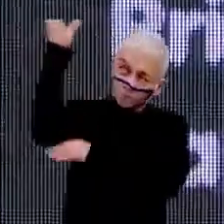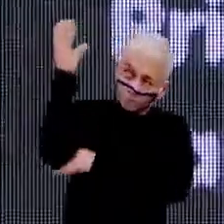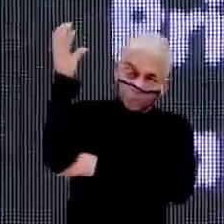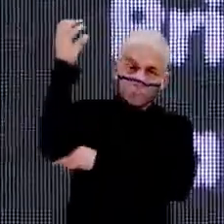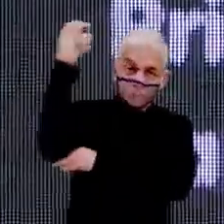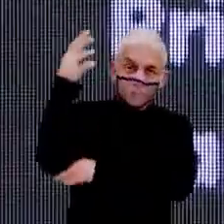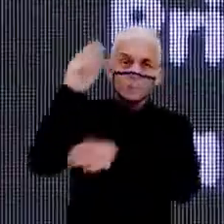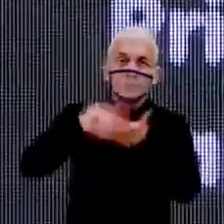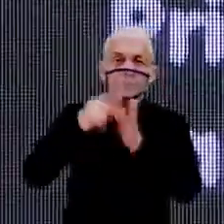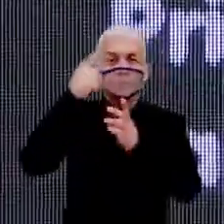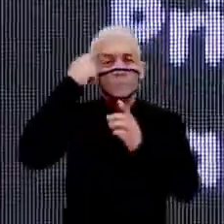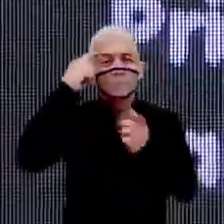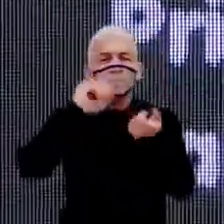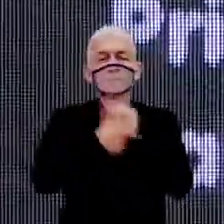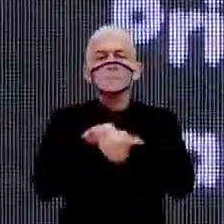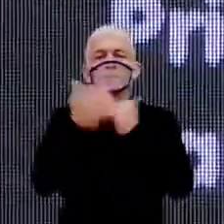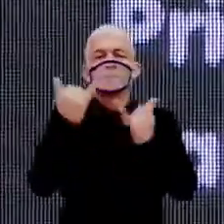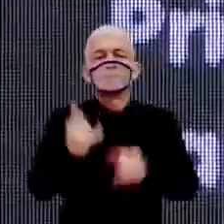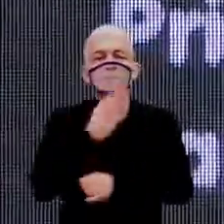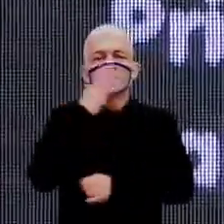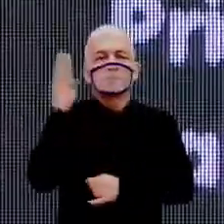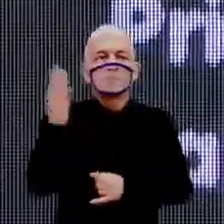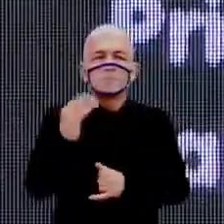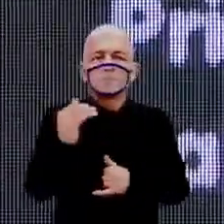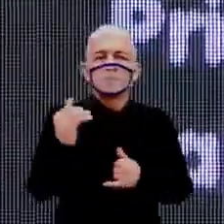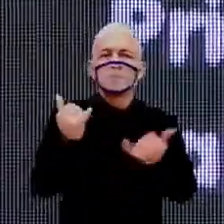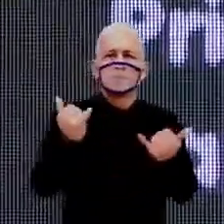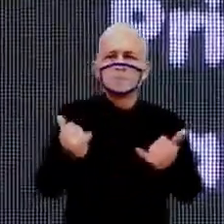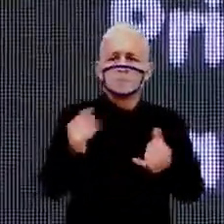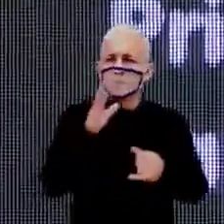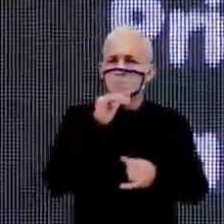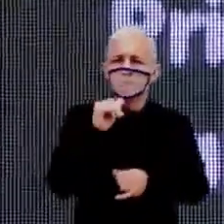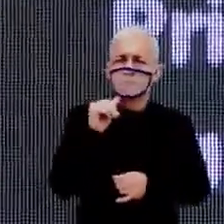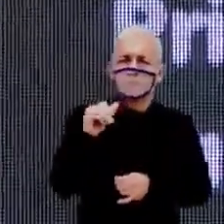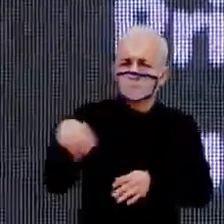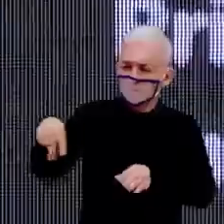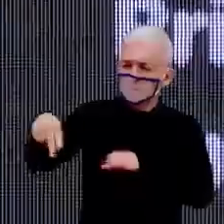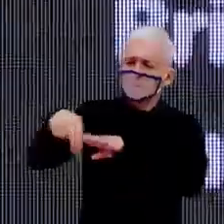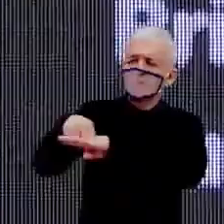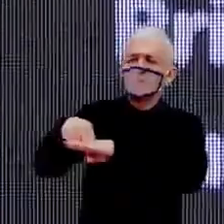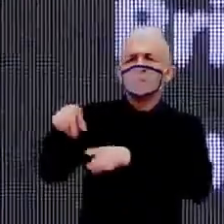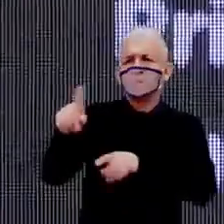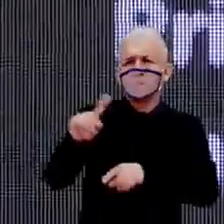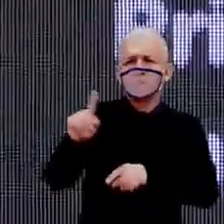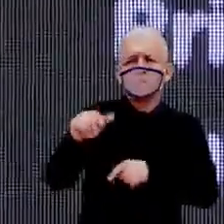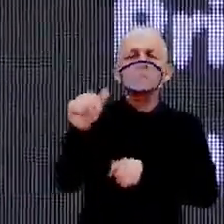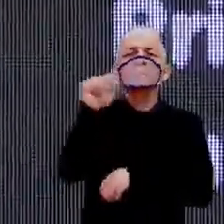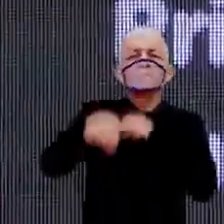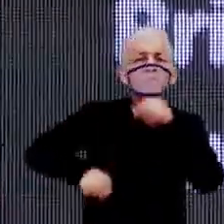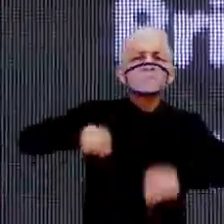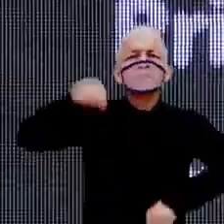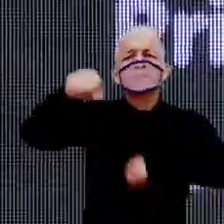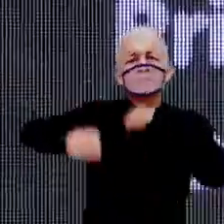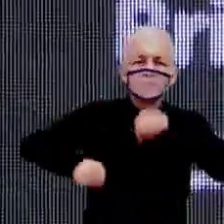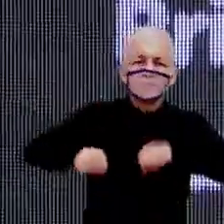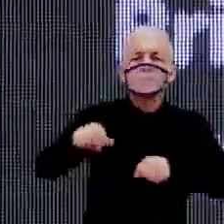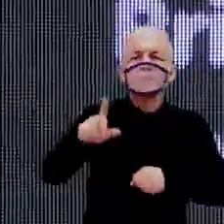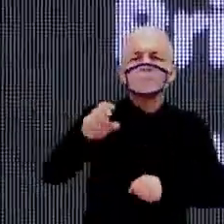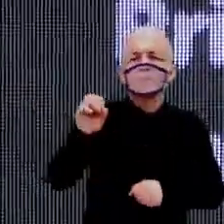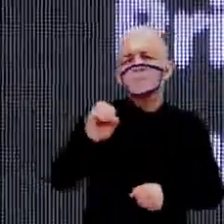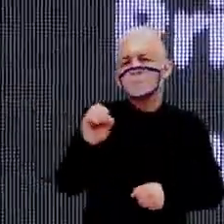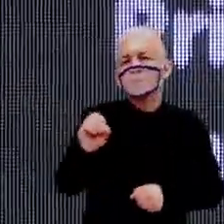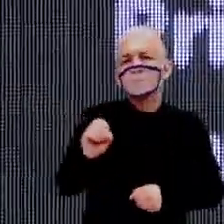mentalidad. Pero la gran mayoría de los barranquilleros no utilizan un carro, utilizan la bicicleta, utilizan